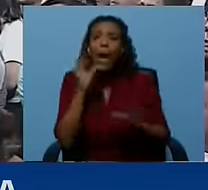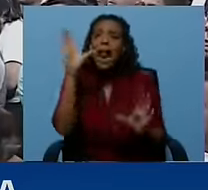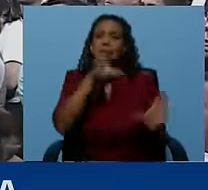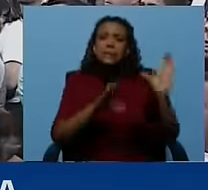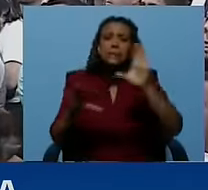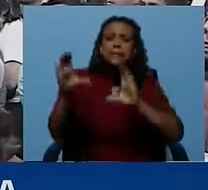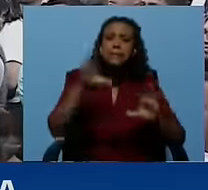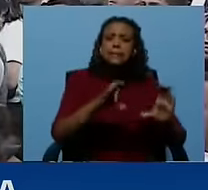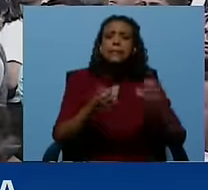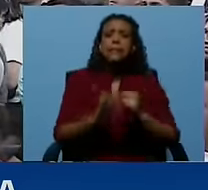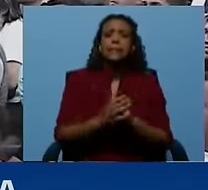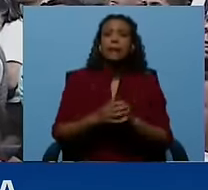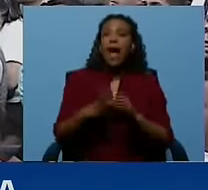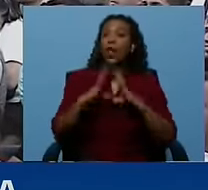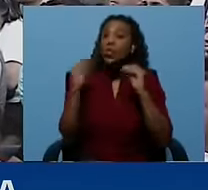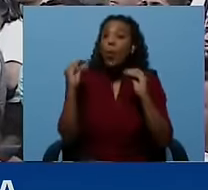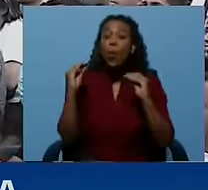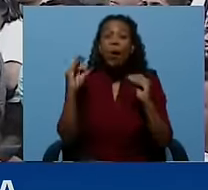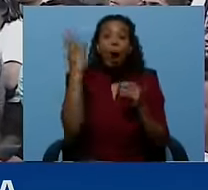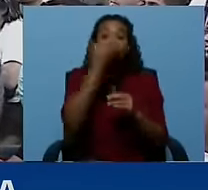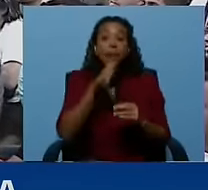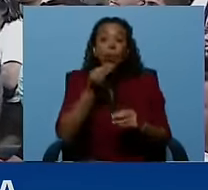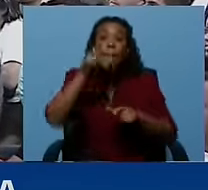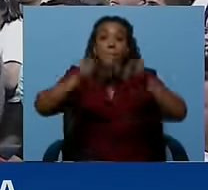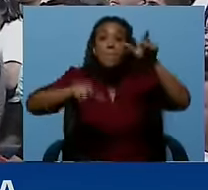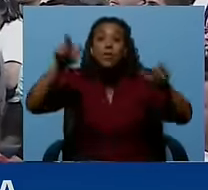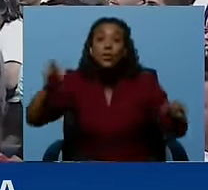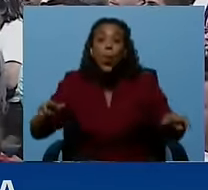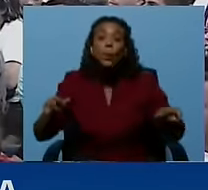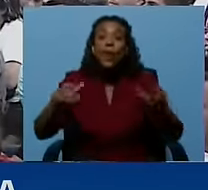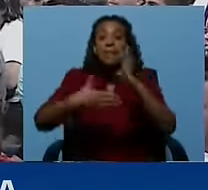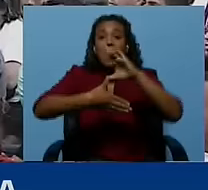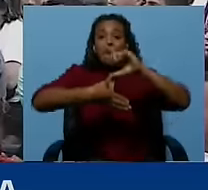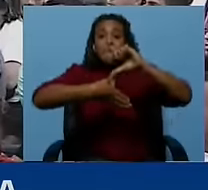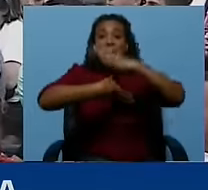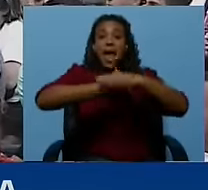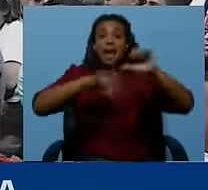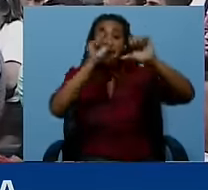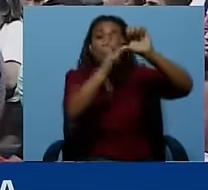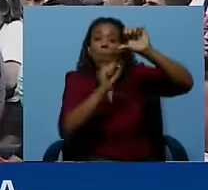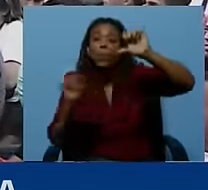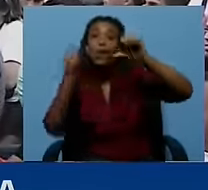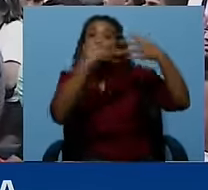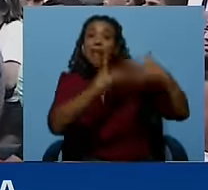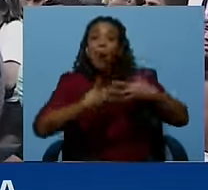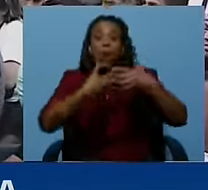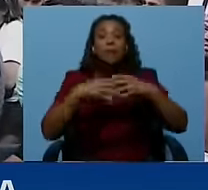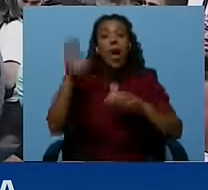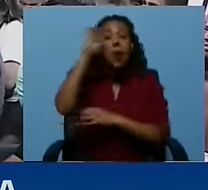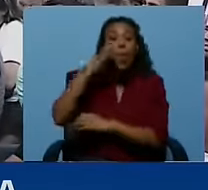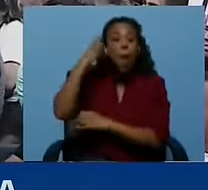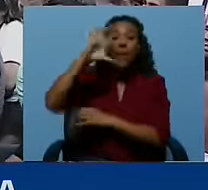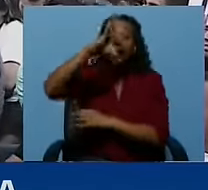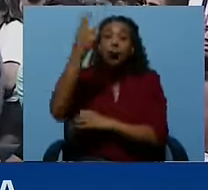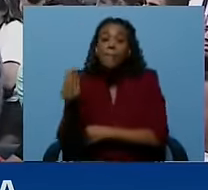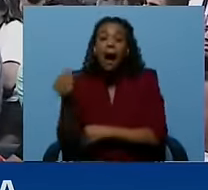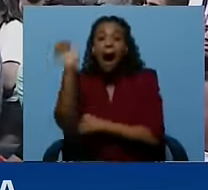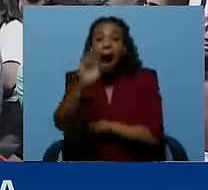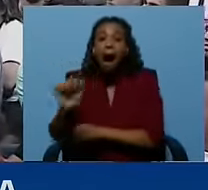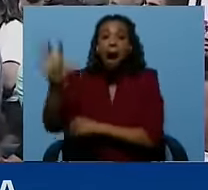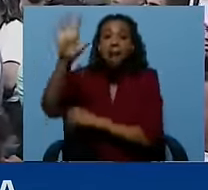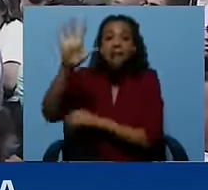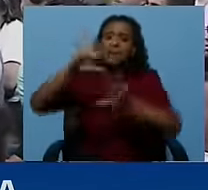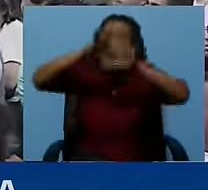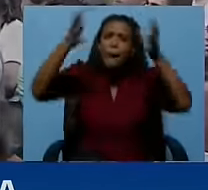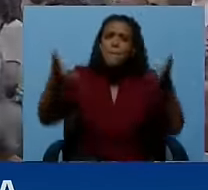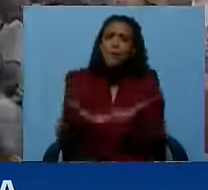ciencia, a toda la juventud de América Latina, del Caribe, de Estados Unidos, de Europa, de África, de Asia, del